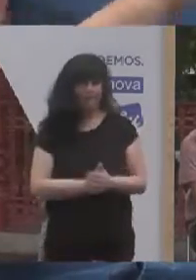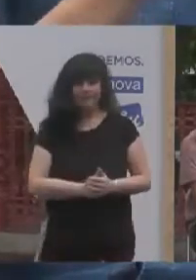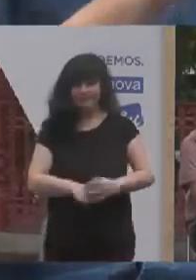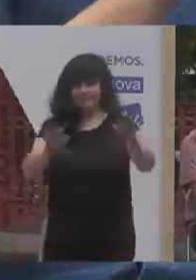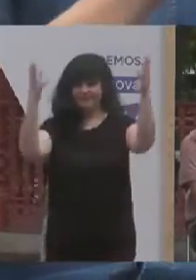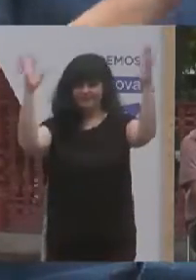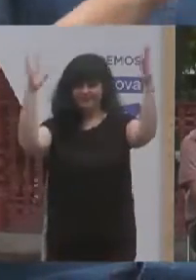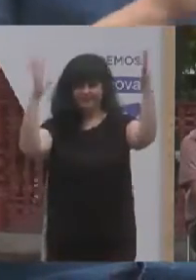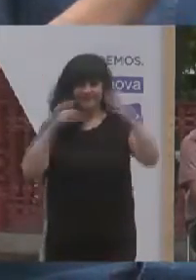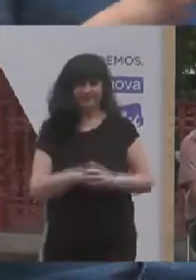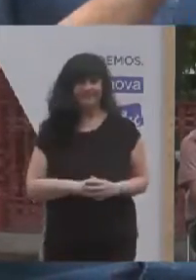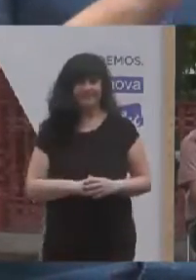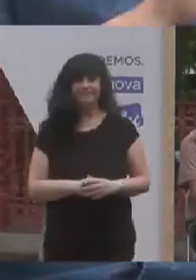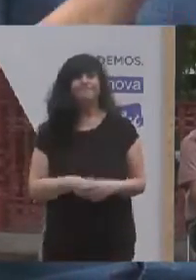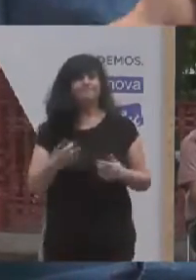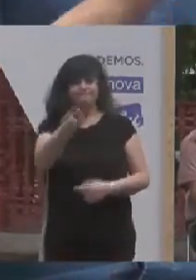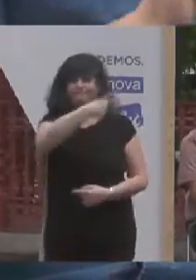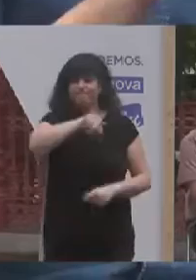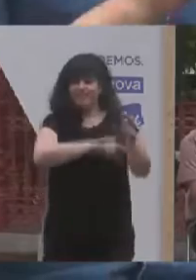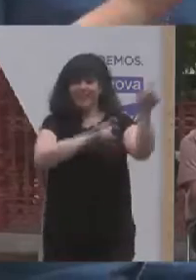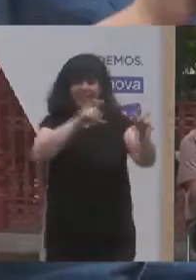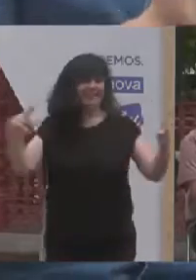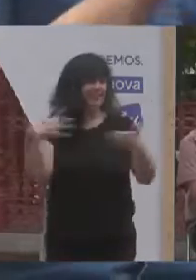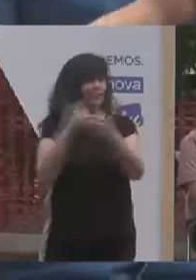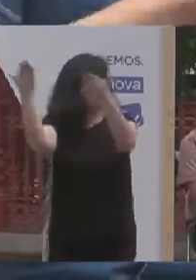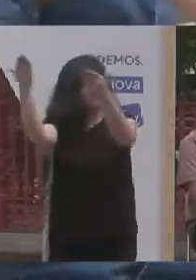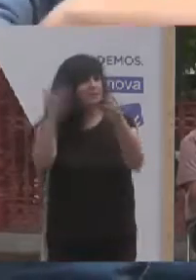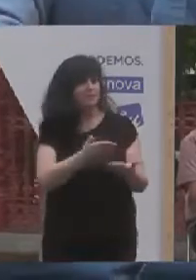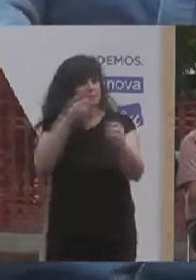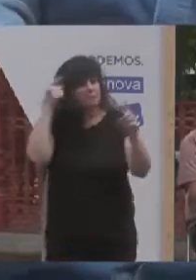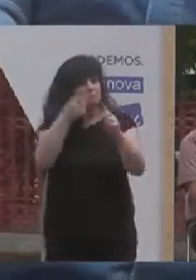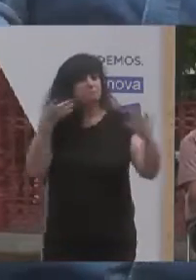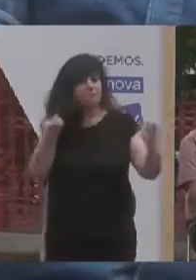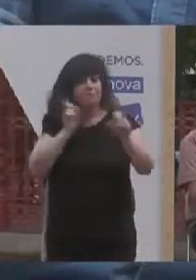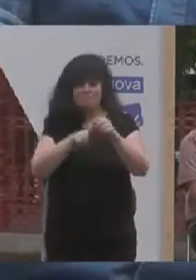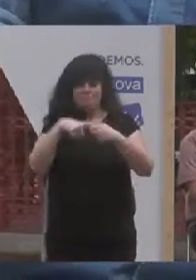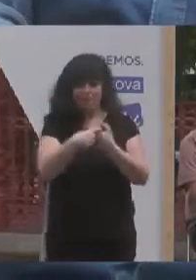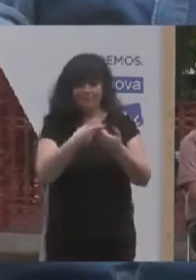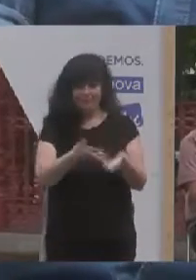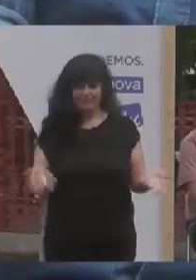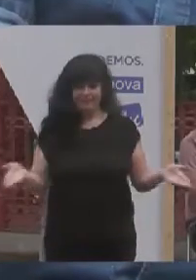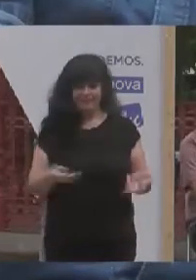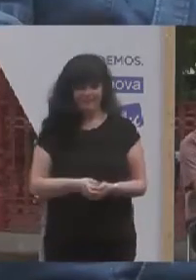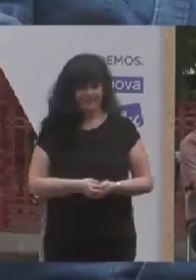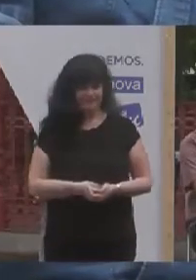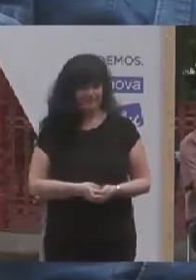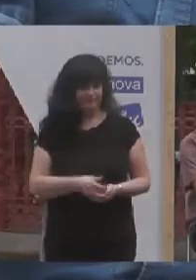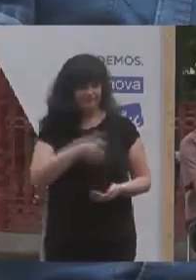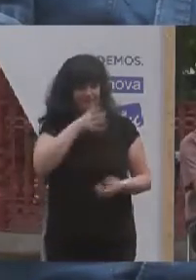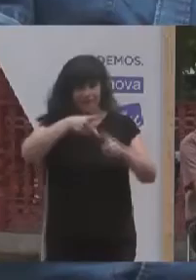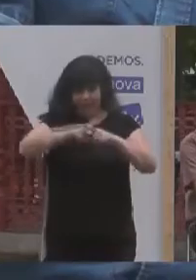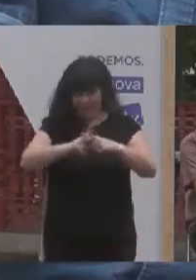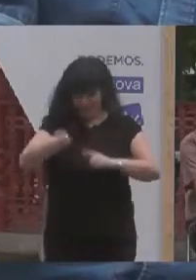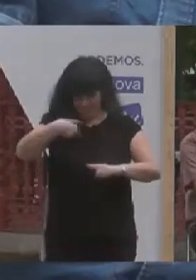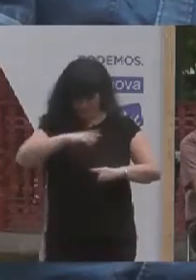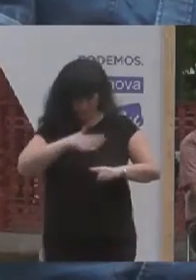E vos convidamos a todas as persoas a participar todo o tempo desta